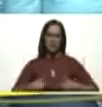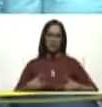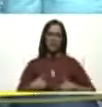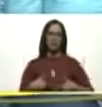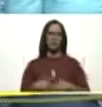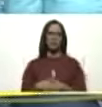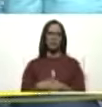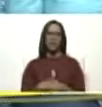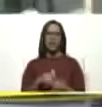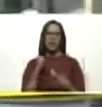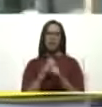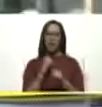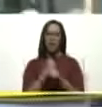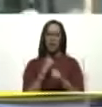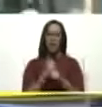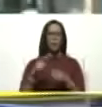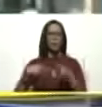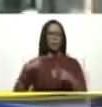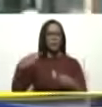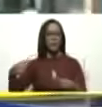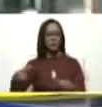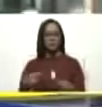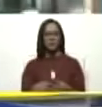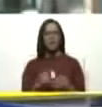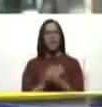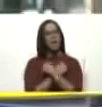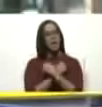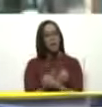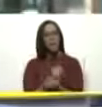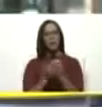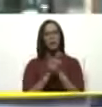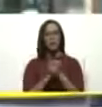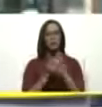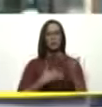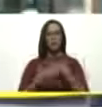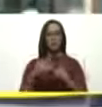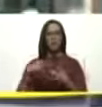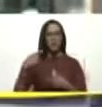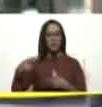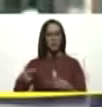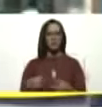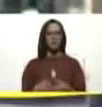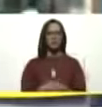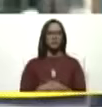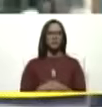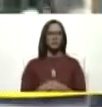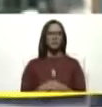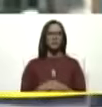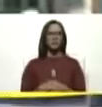desprendimiento, el trabajo por los demás, el amor y la solidaridad por los demás.